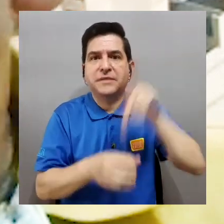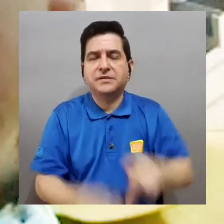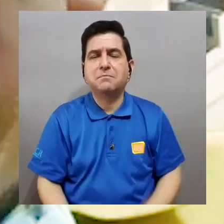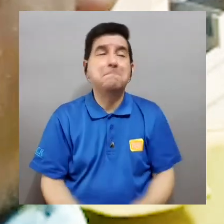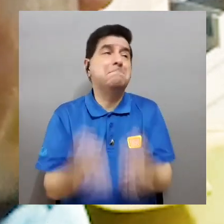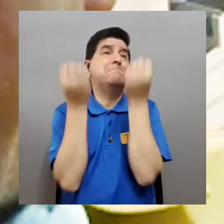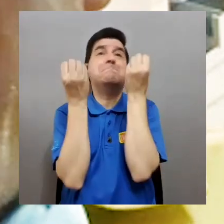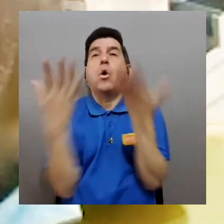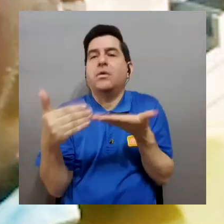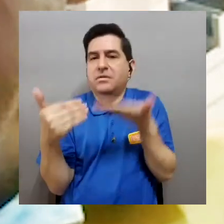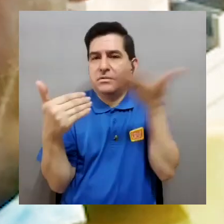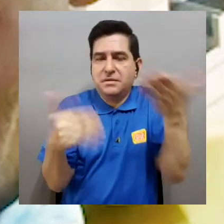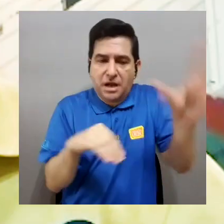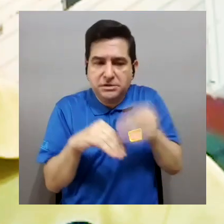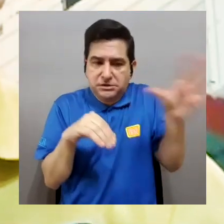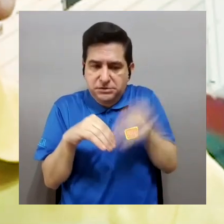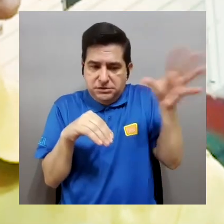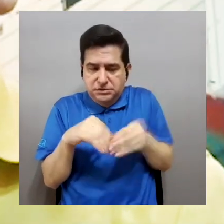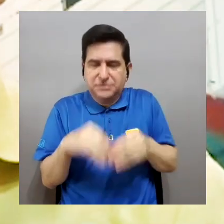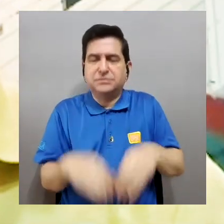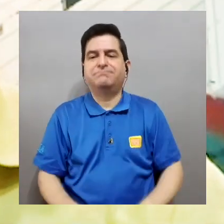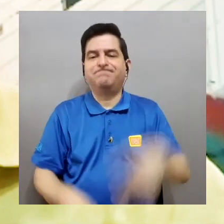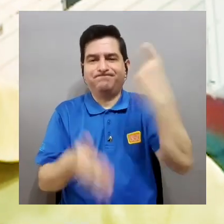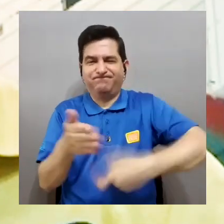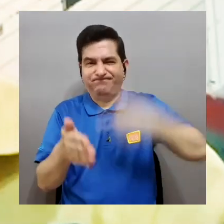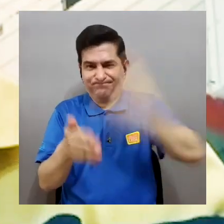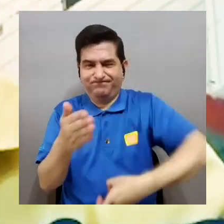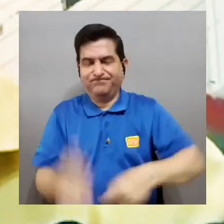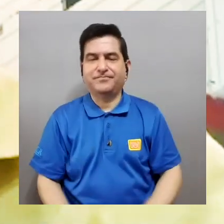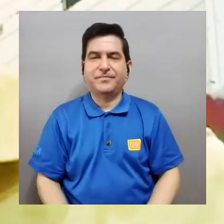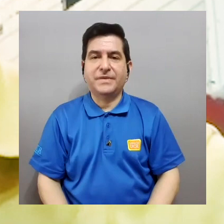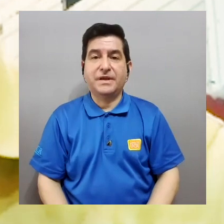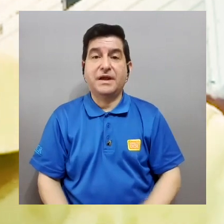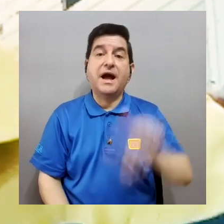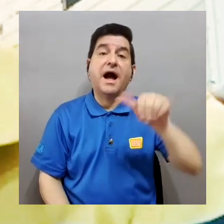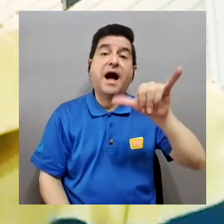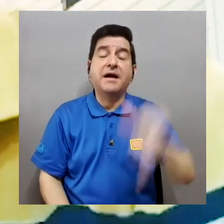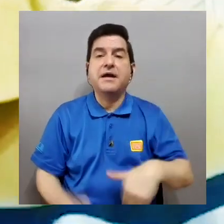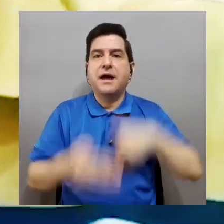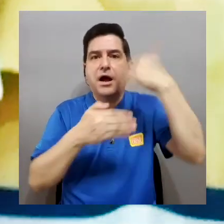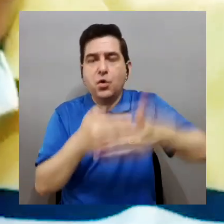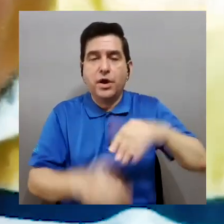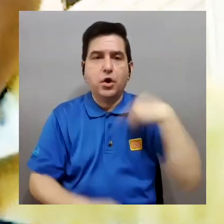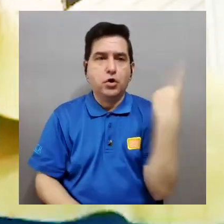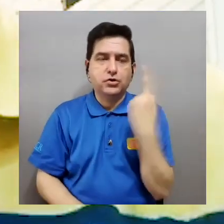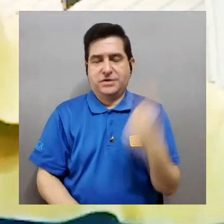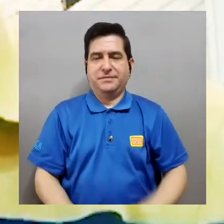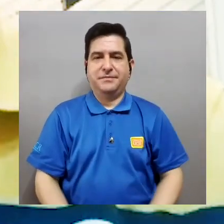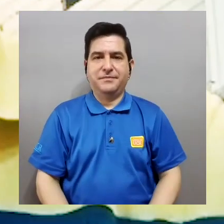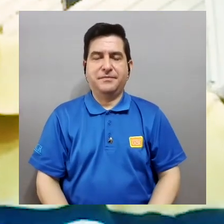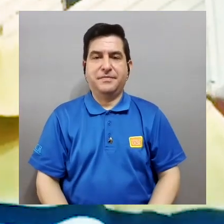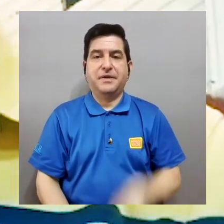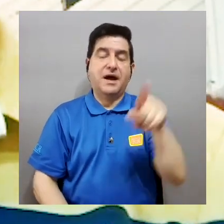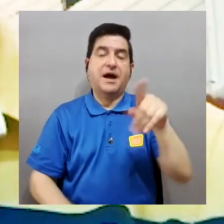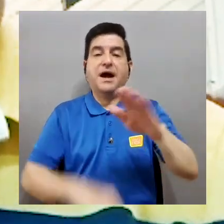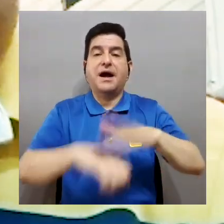un montón de cosas que suman, impuestos. Y viene la IA, que esto lo hacen todo el tiempo. Mire, yo le doy